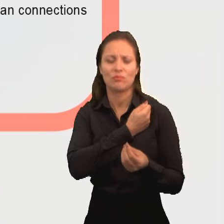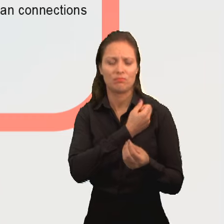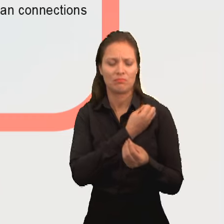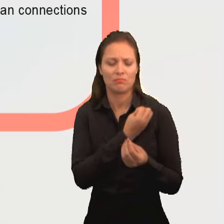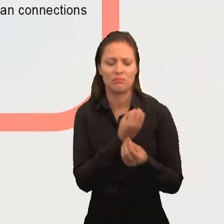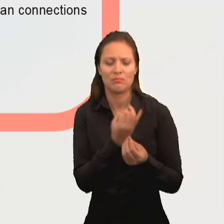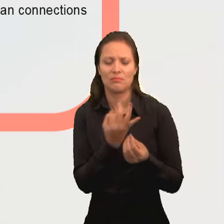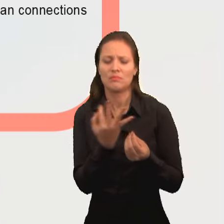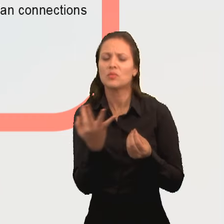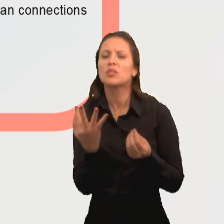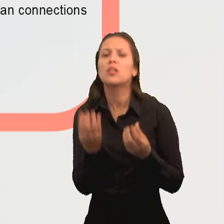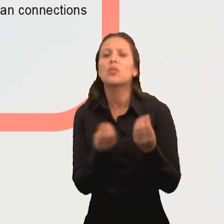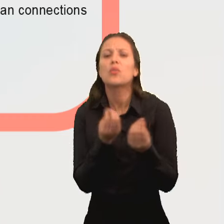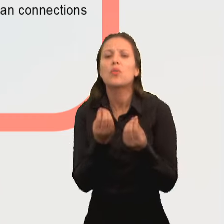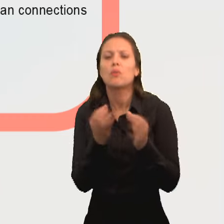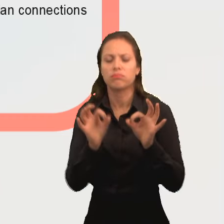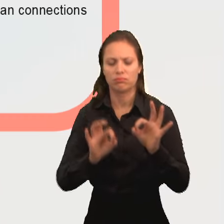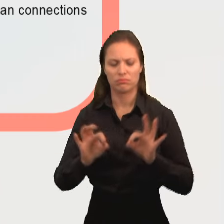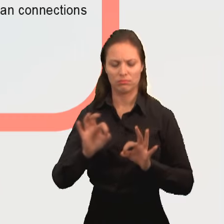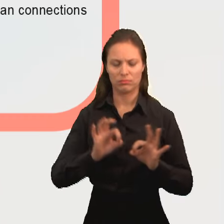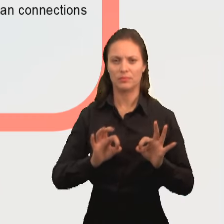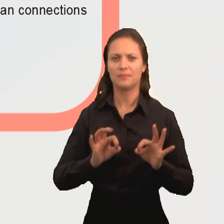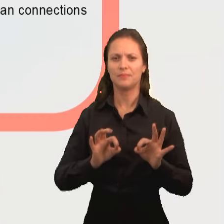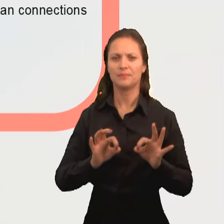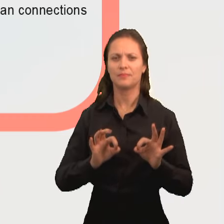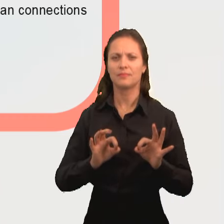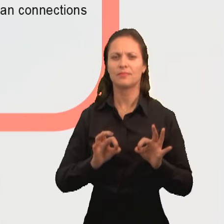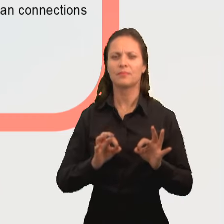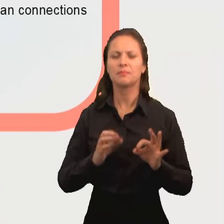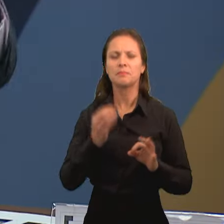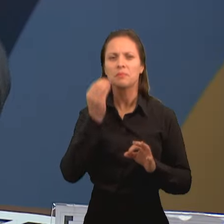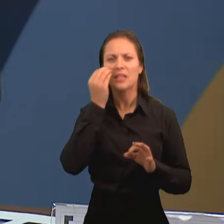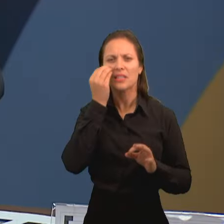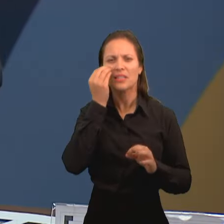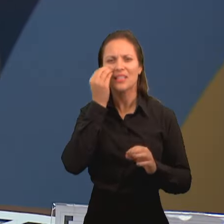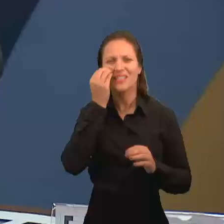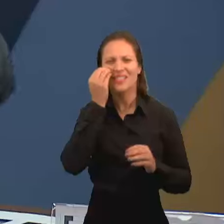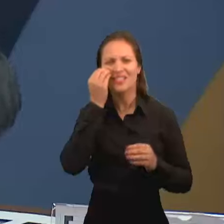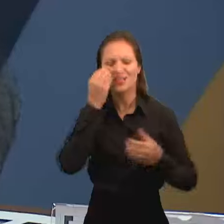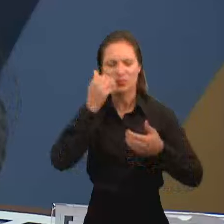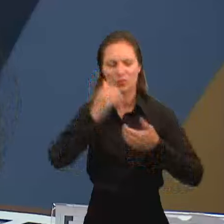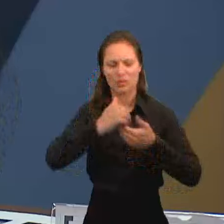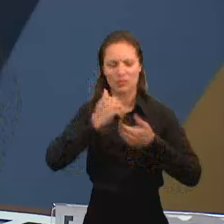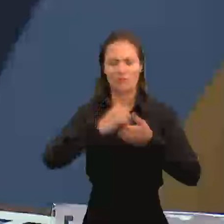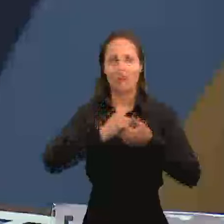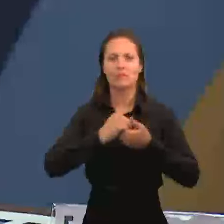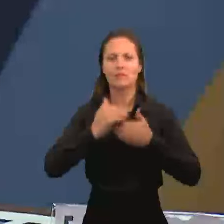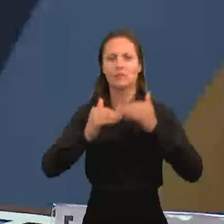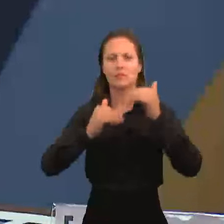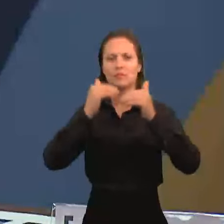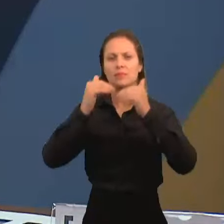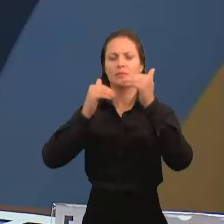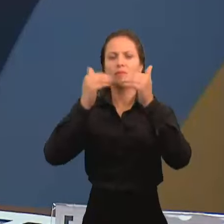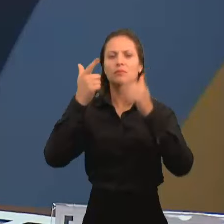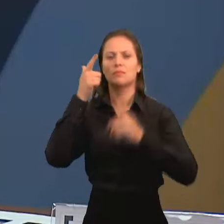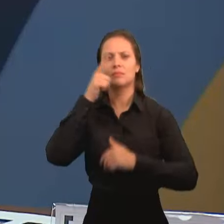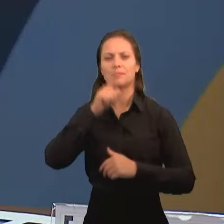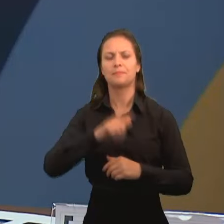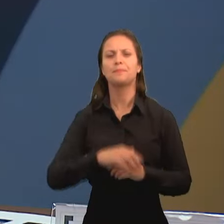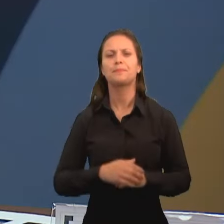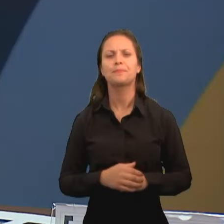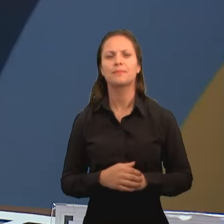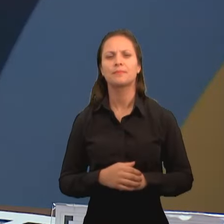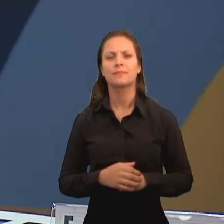de entrenamiento, un algoritmo para ajustar los patrones y usar la métrica para obtener